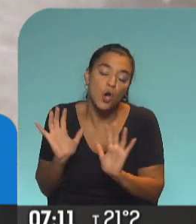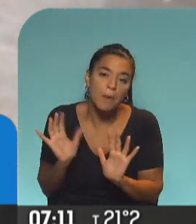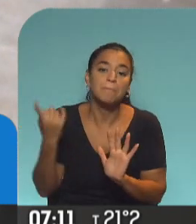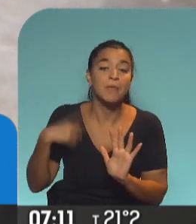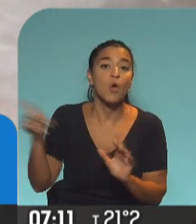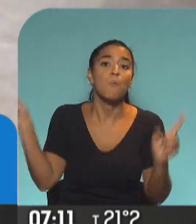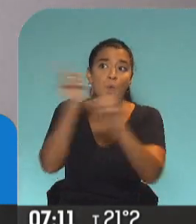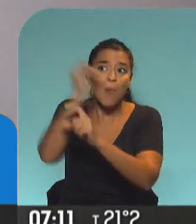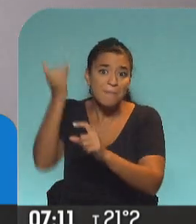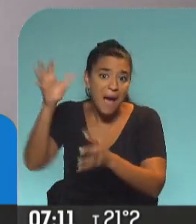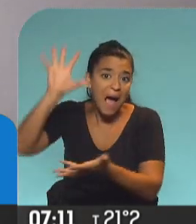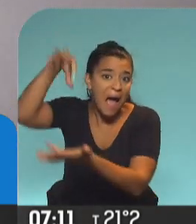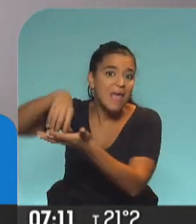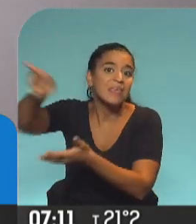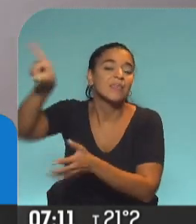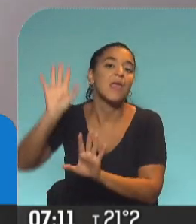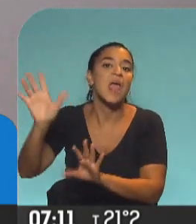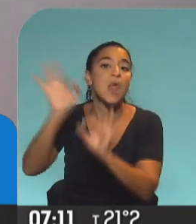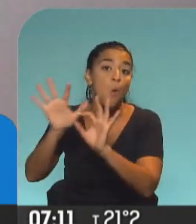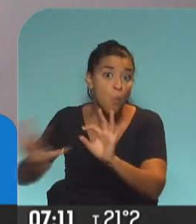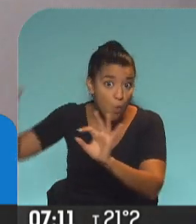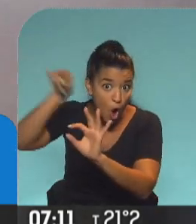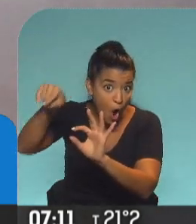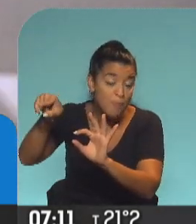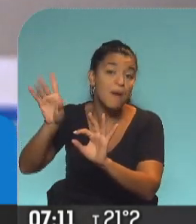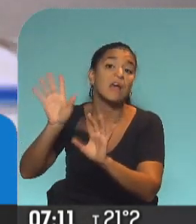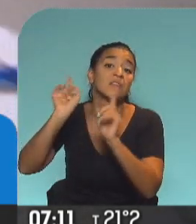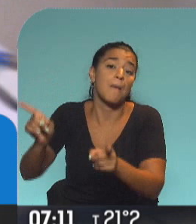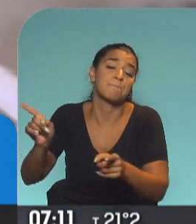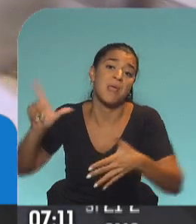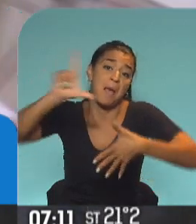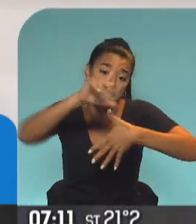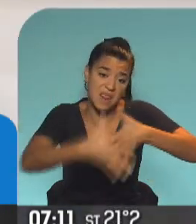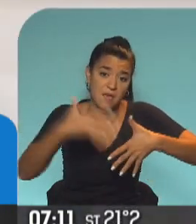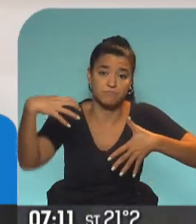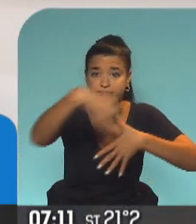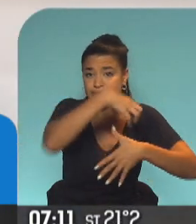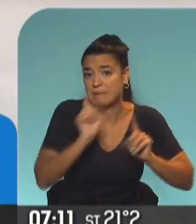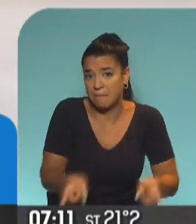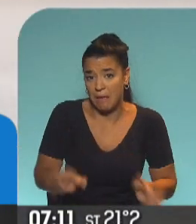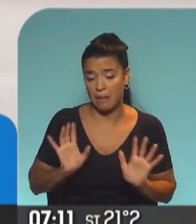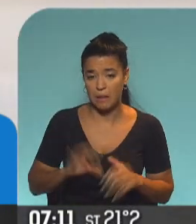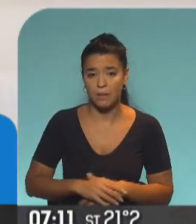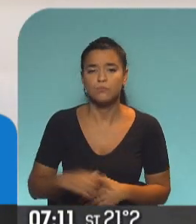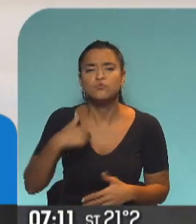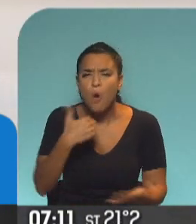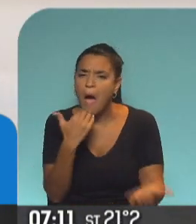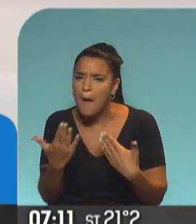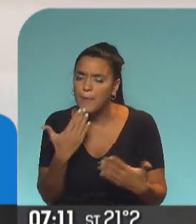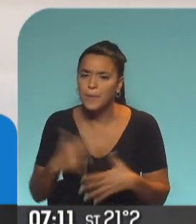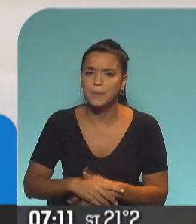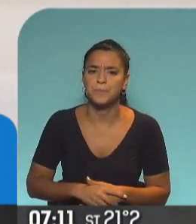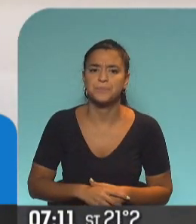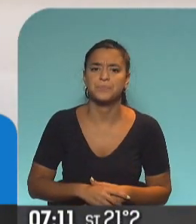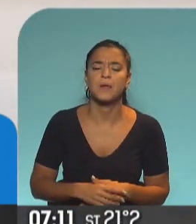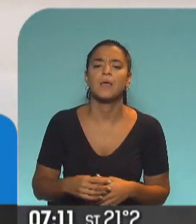los problemas que tienen en Europa y en otros lugares de América Latina. Hablé con